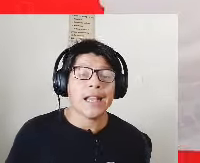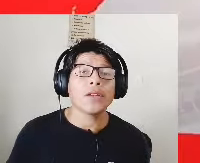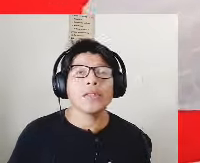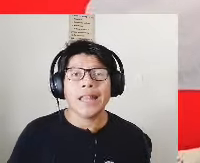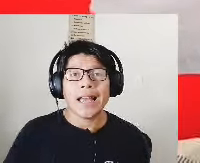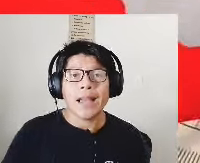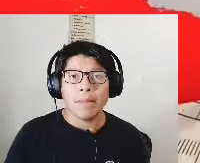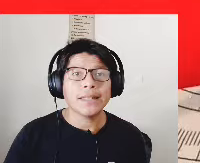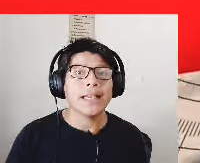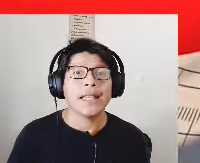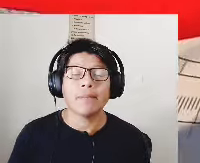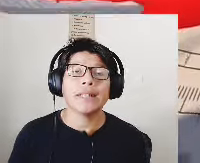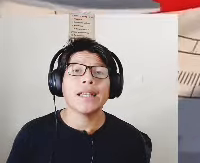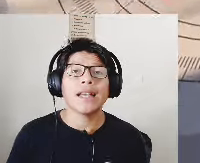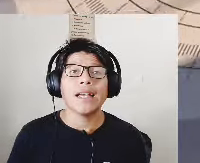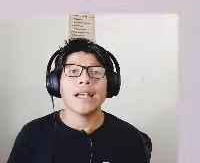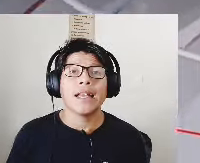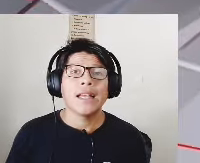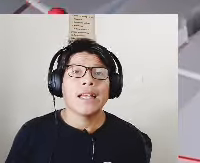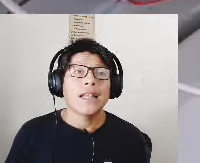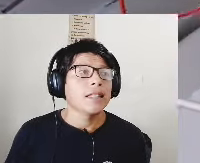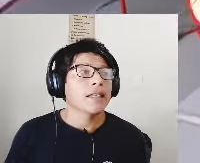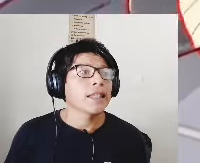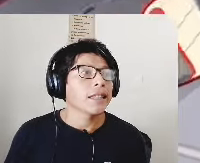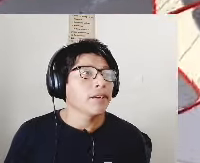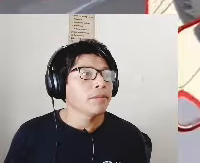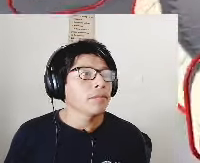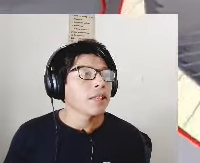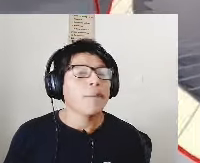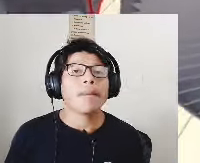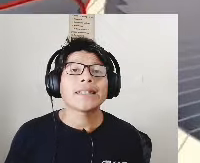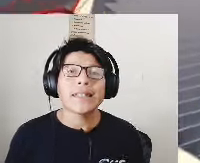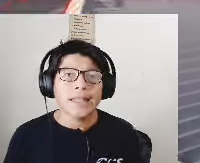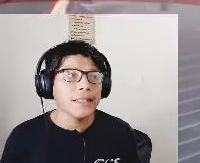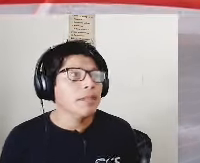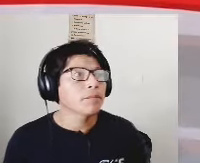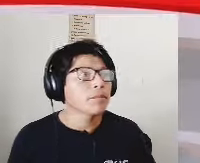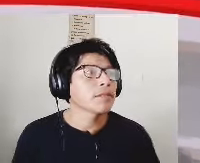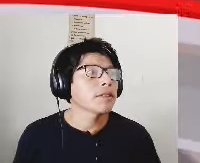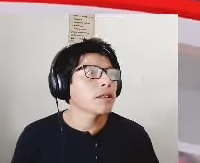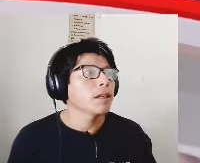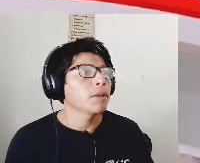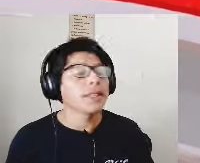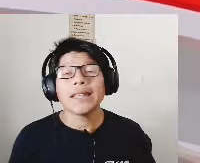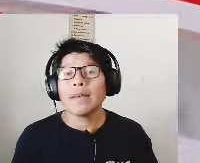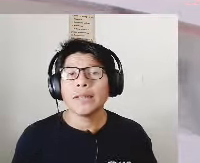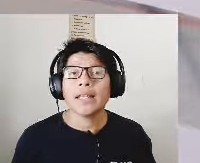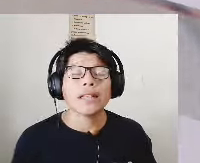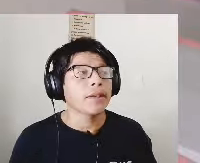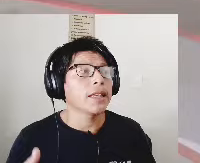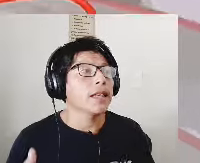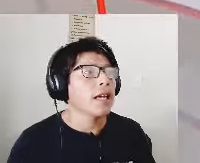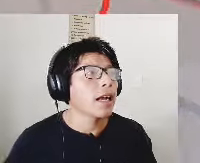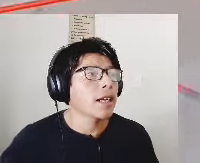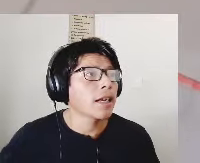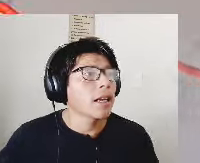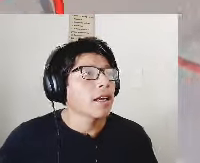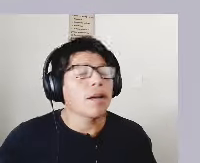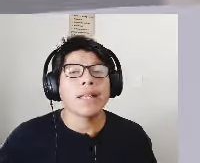porte a cargo de la mesa directiva de la presidencia, el presidente de la mesa directiva de